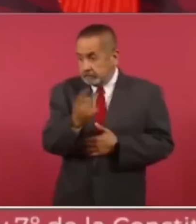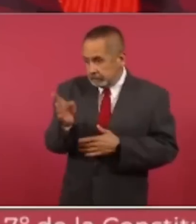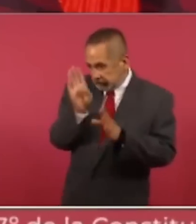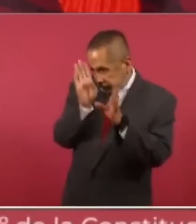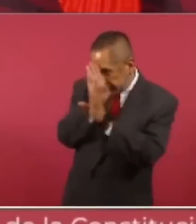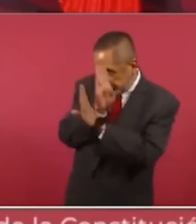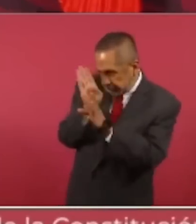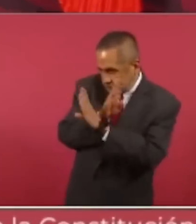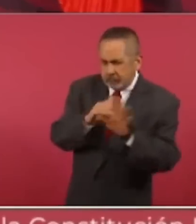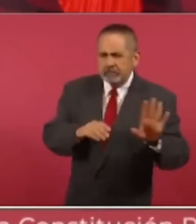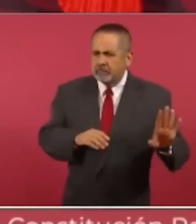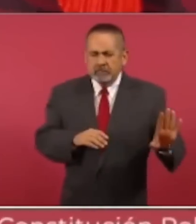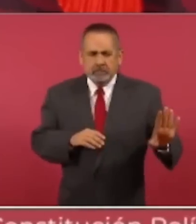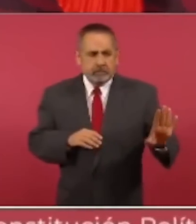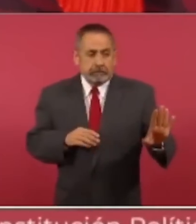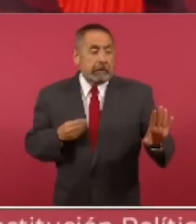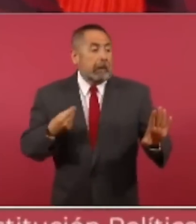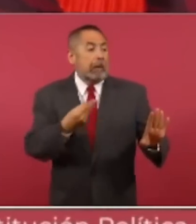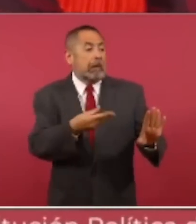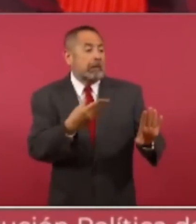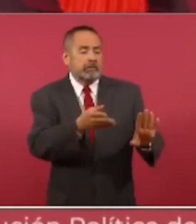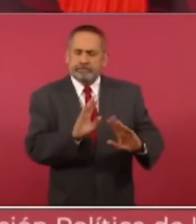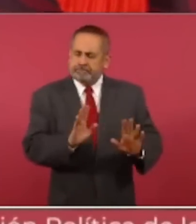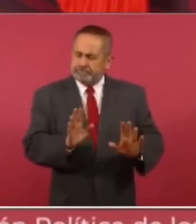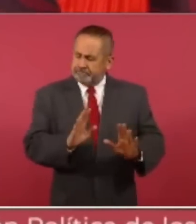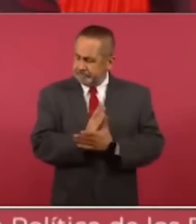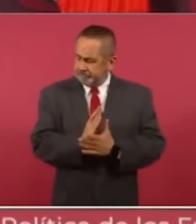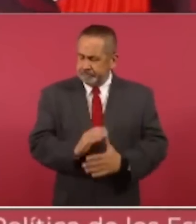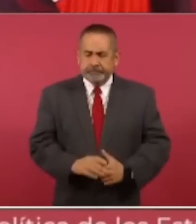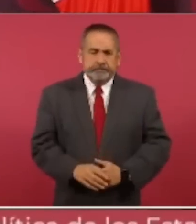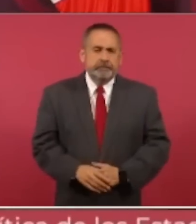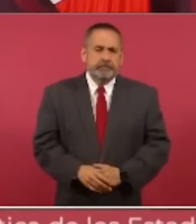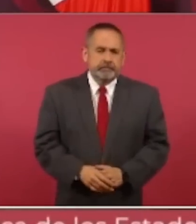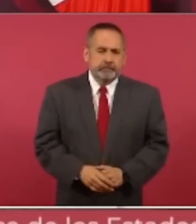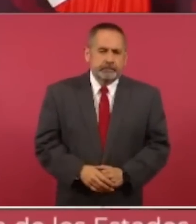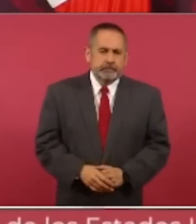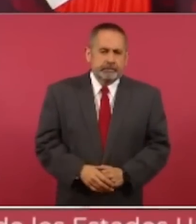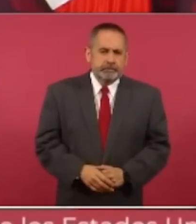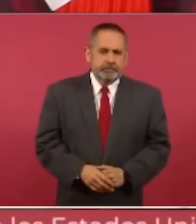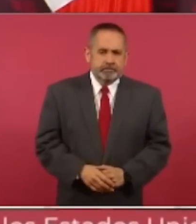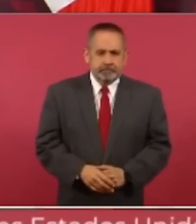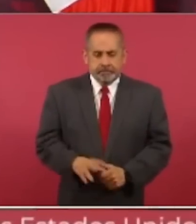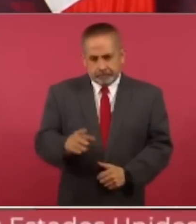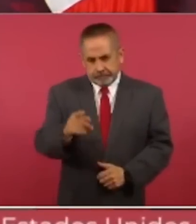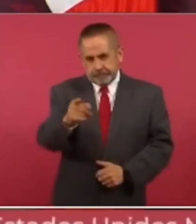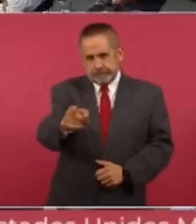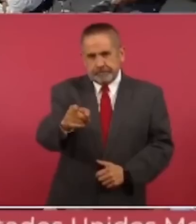Bueno,